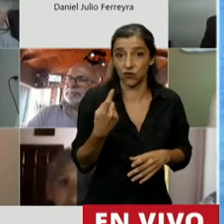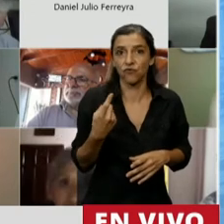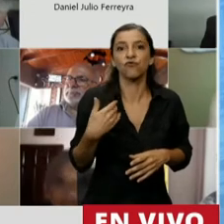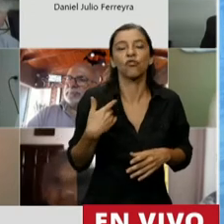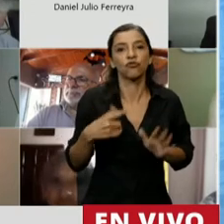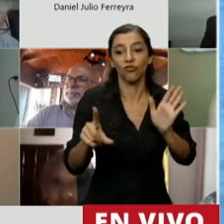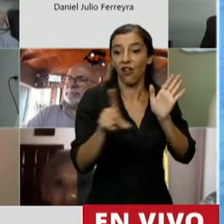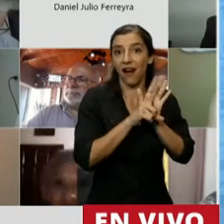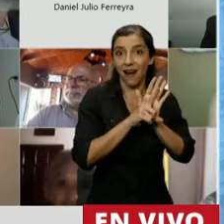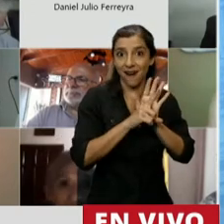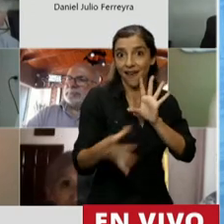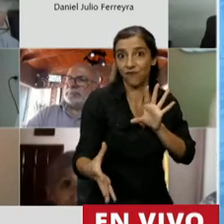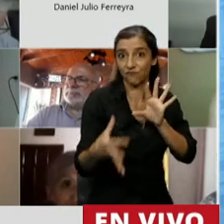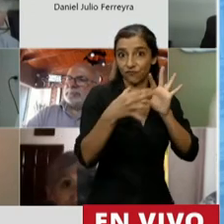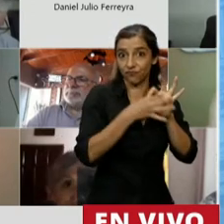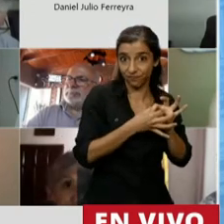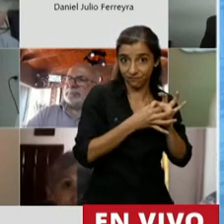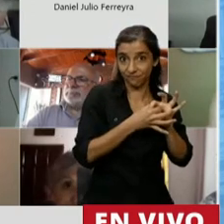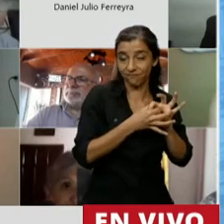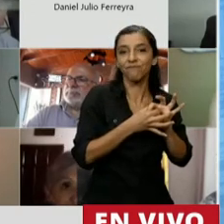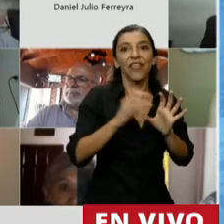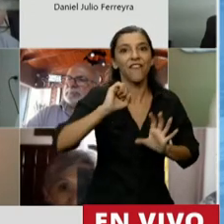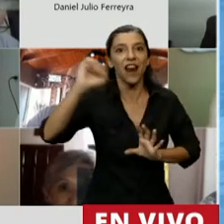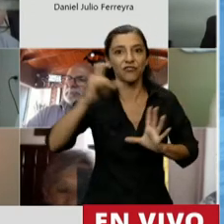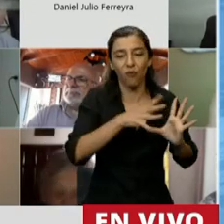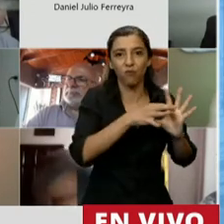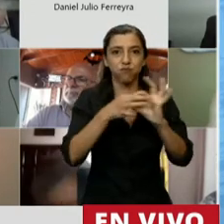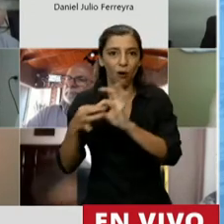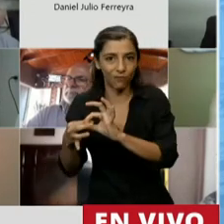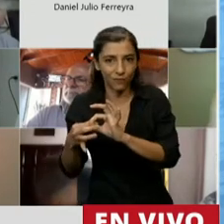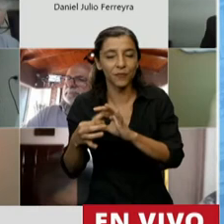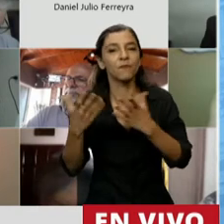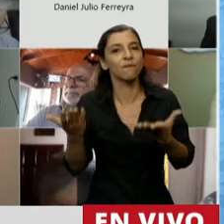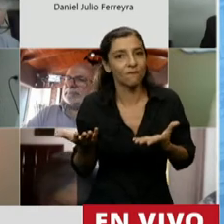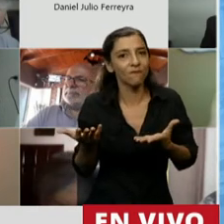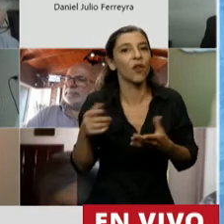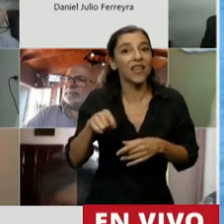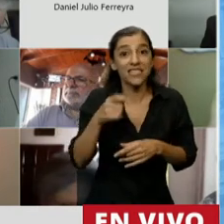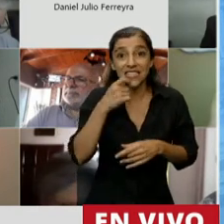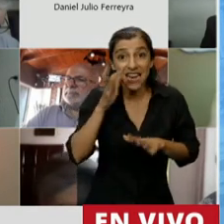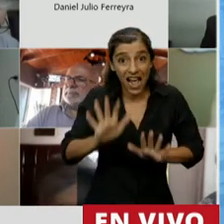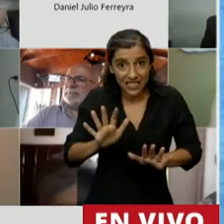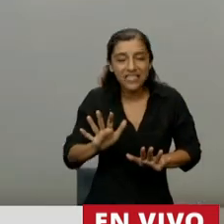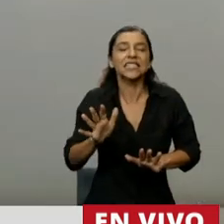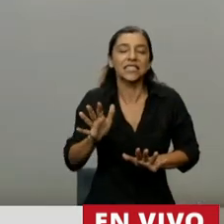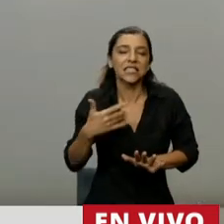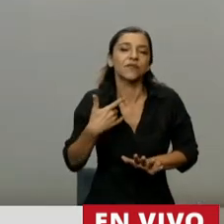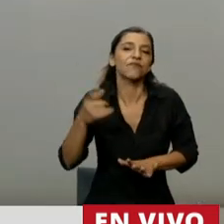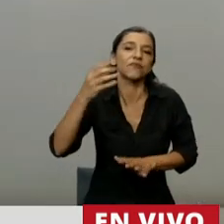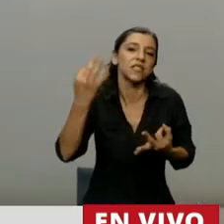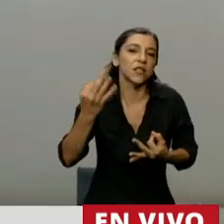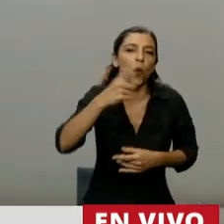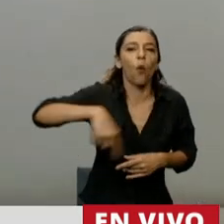ley. Con los pronósticos que le acabo de comentar, los analistas del establishment van a decir que